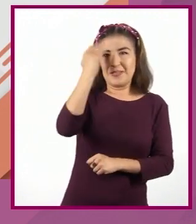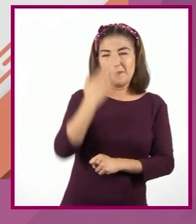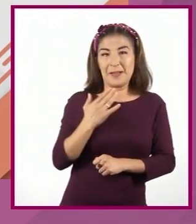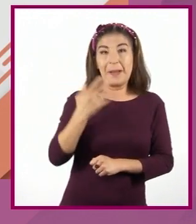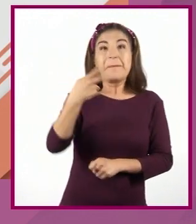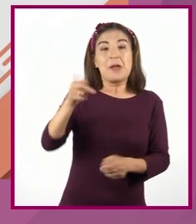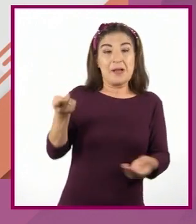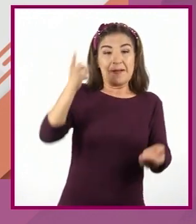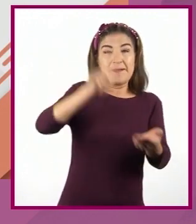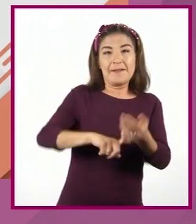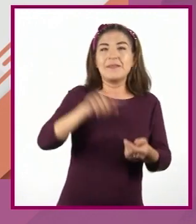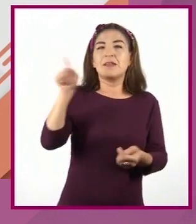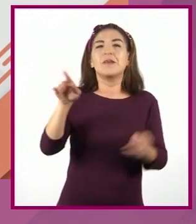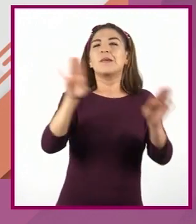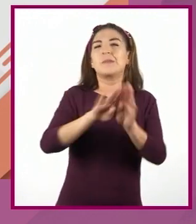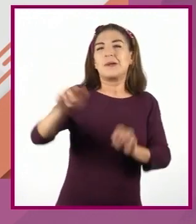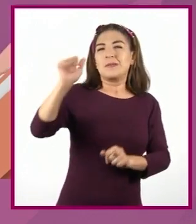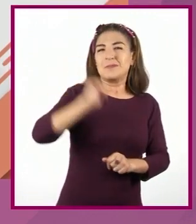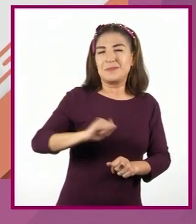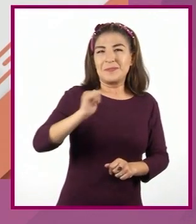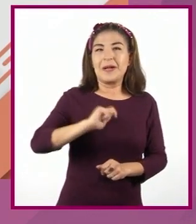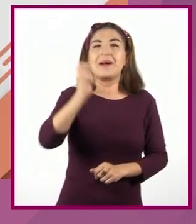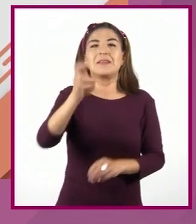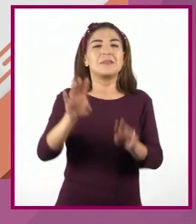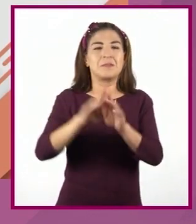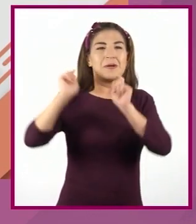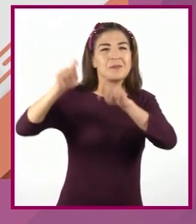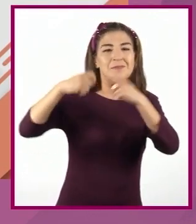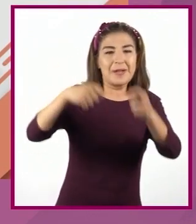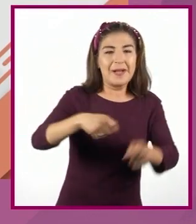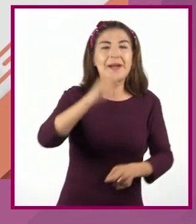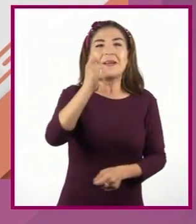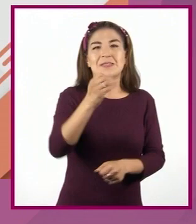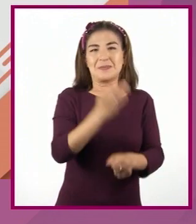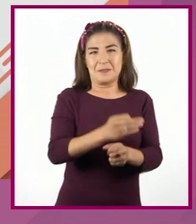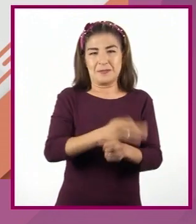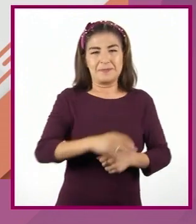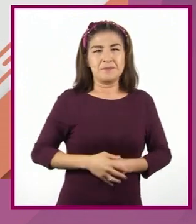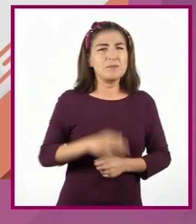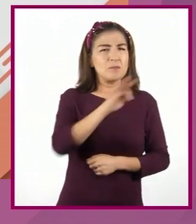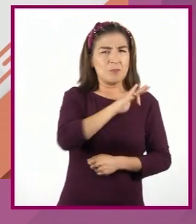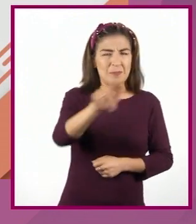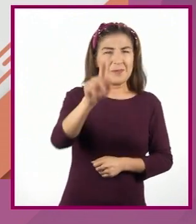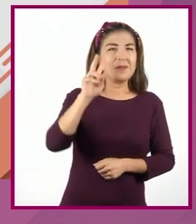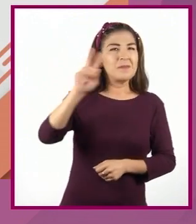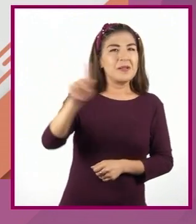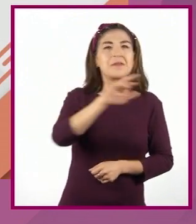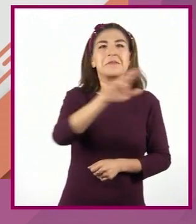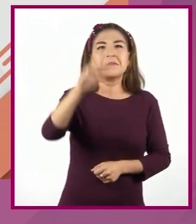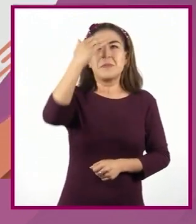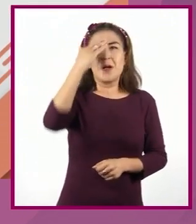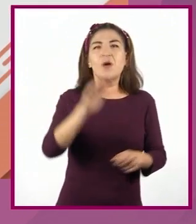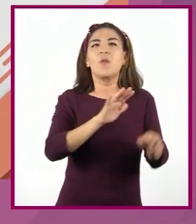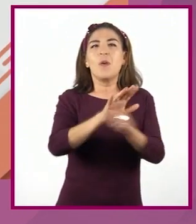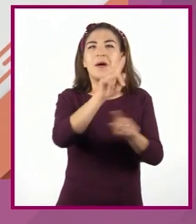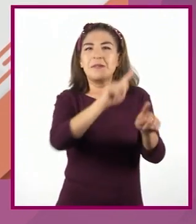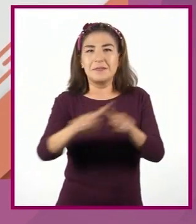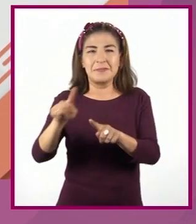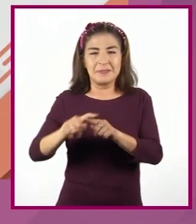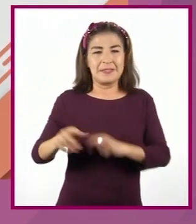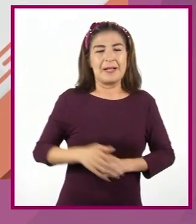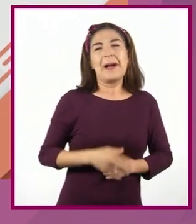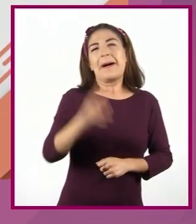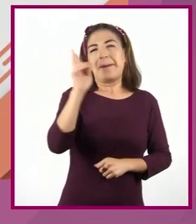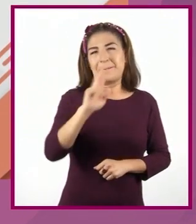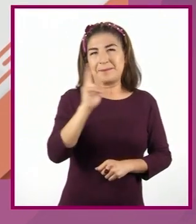estos son clásicos o de los que pueden desprenderse los demás. ¿Pudieron recordar o reconocer algunos? A ver si estoy